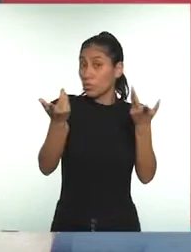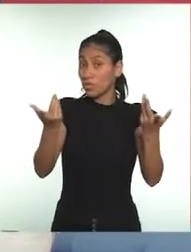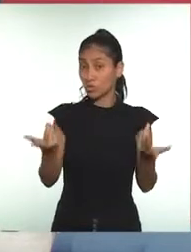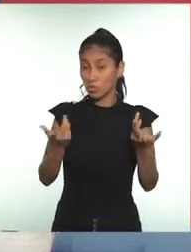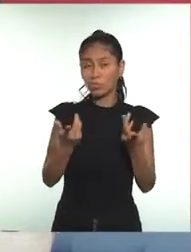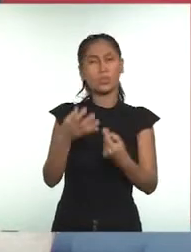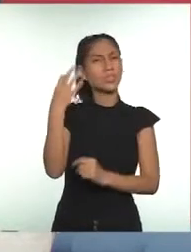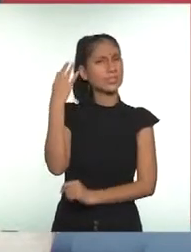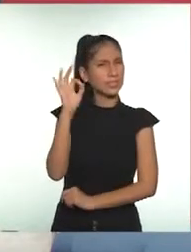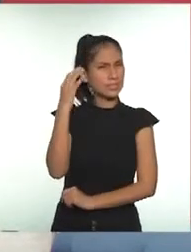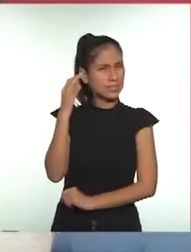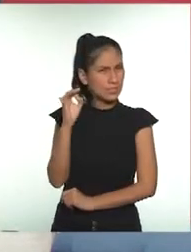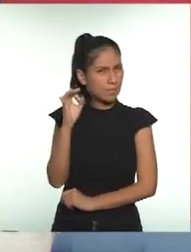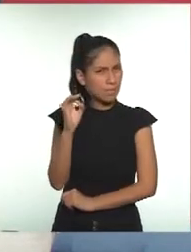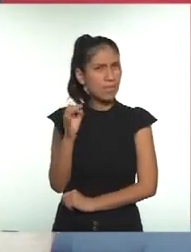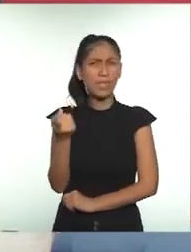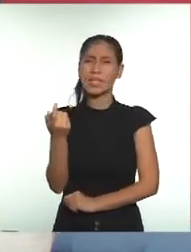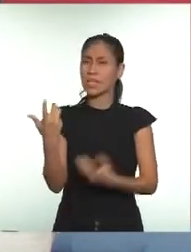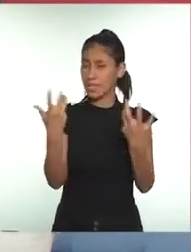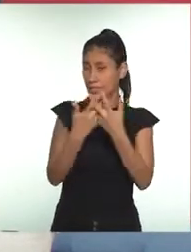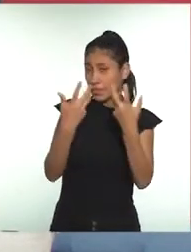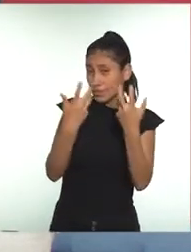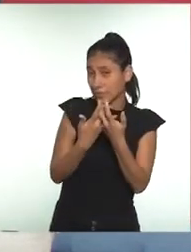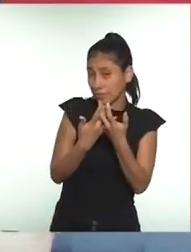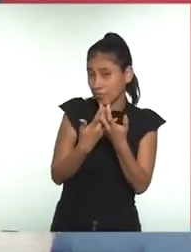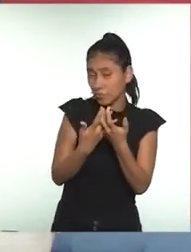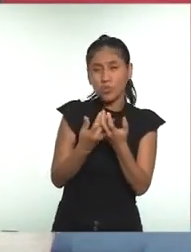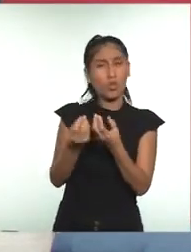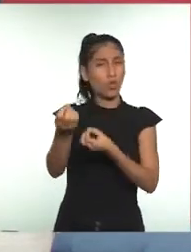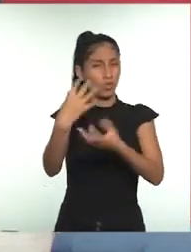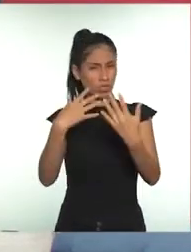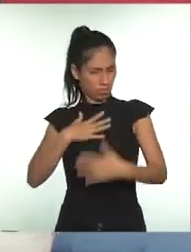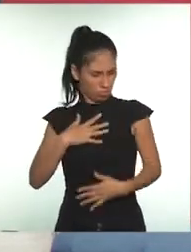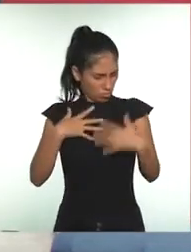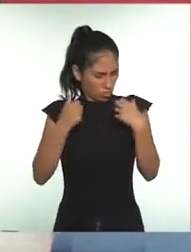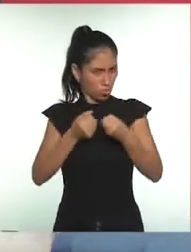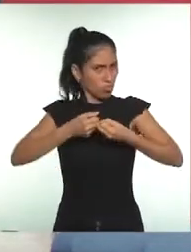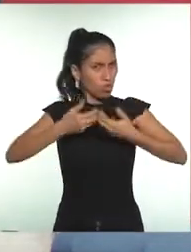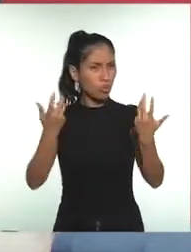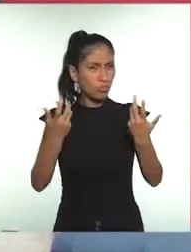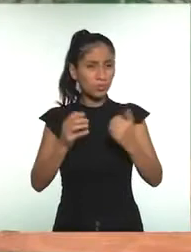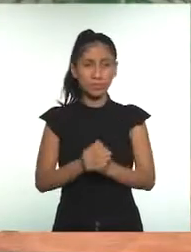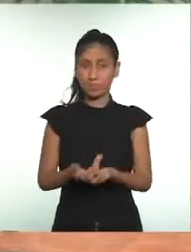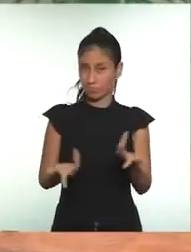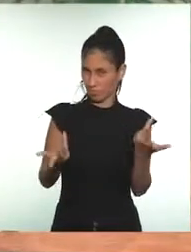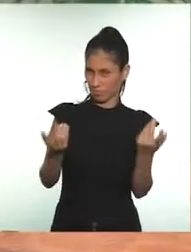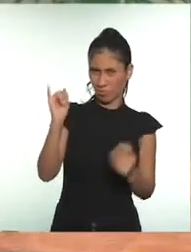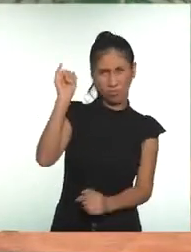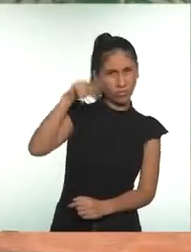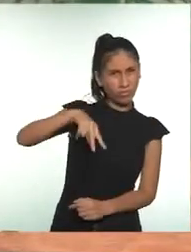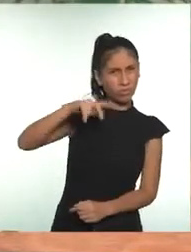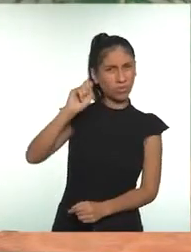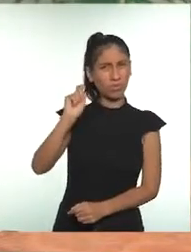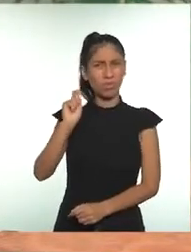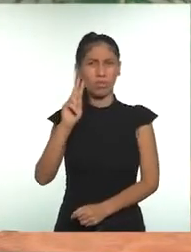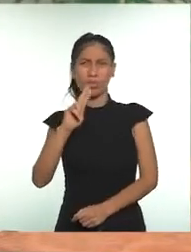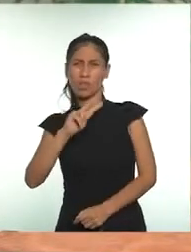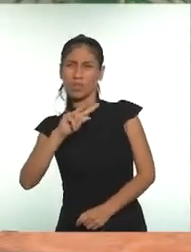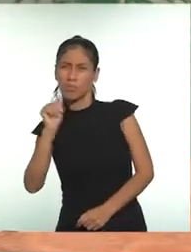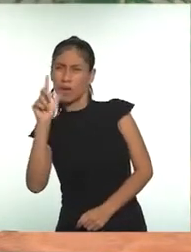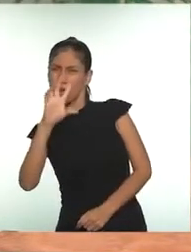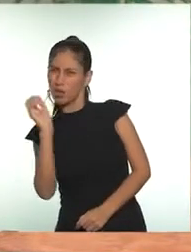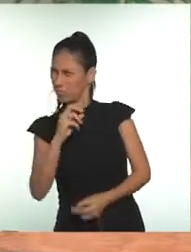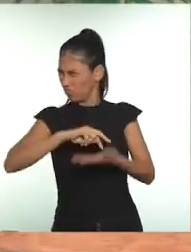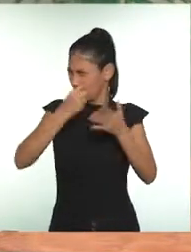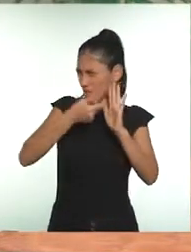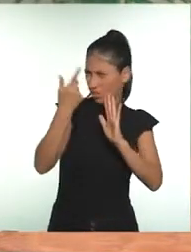estas medidas, siempre que estén dentro de un determinado intervalo, nos informan de nuestro estado de salud. ¿Intervalo?